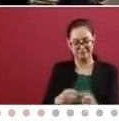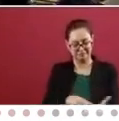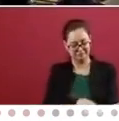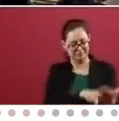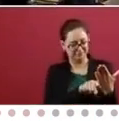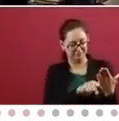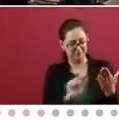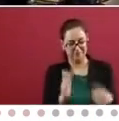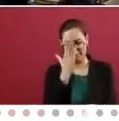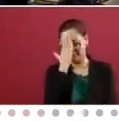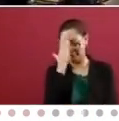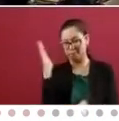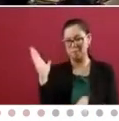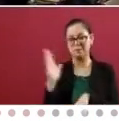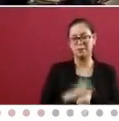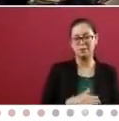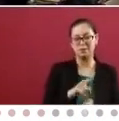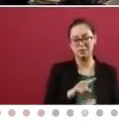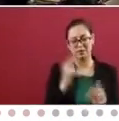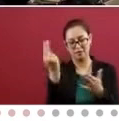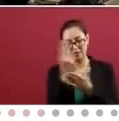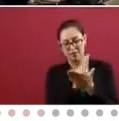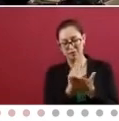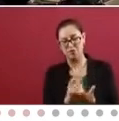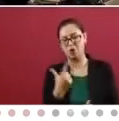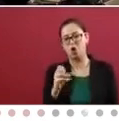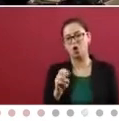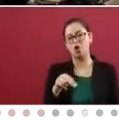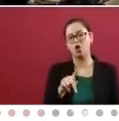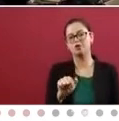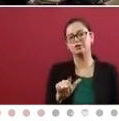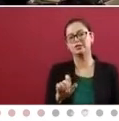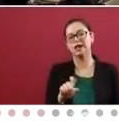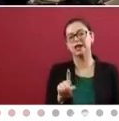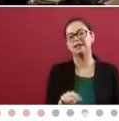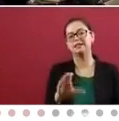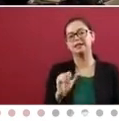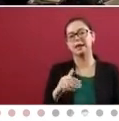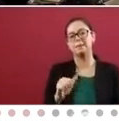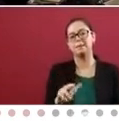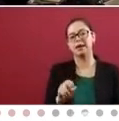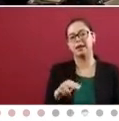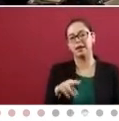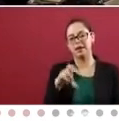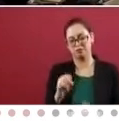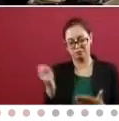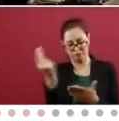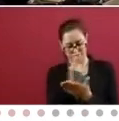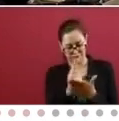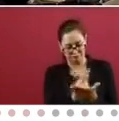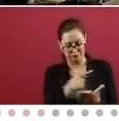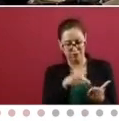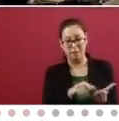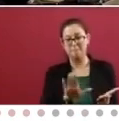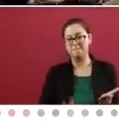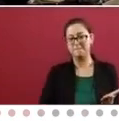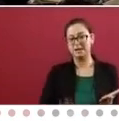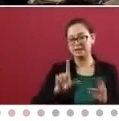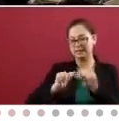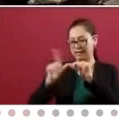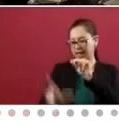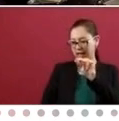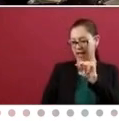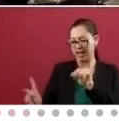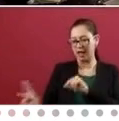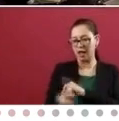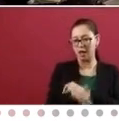porque no hay ni siquiera un solo contrato ya firmado para la elaboración, para los insumos,